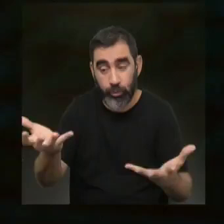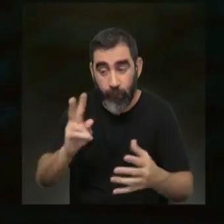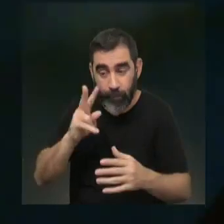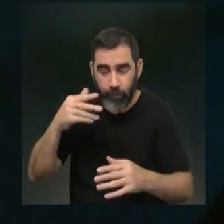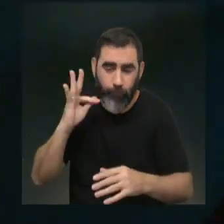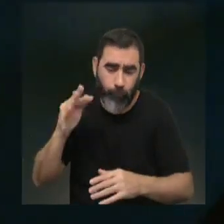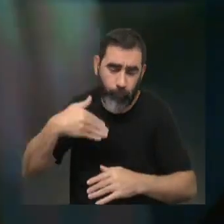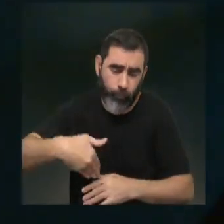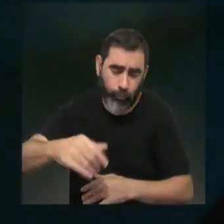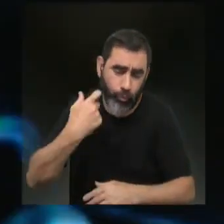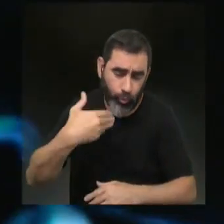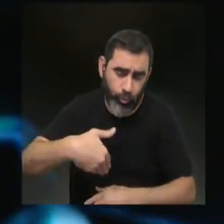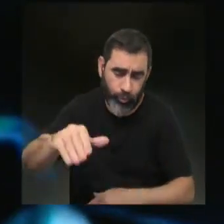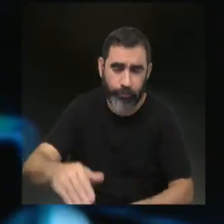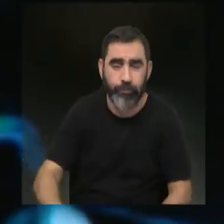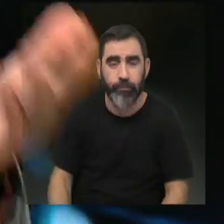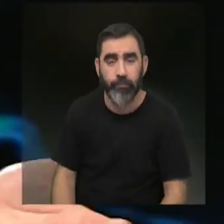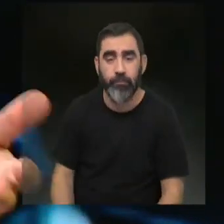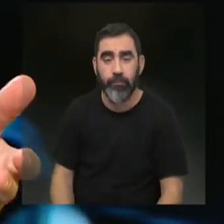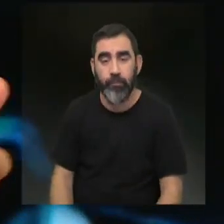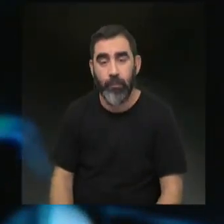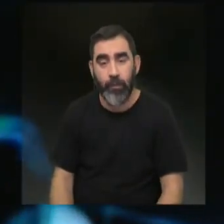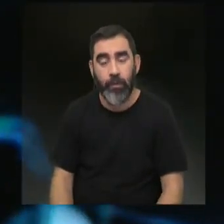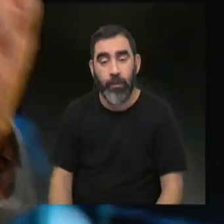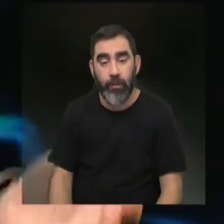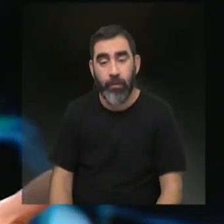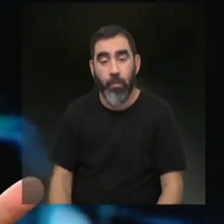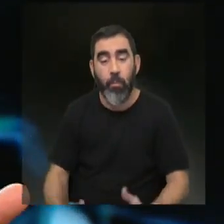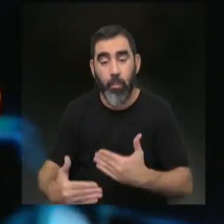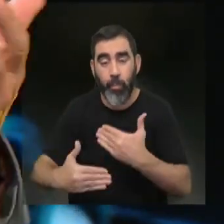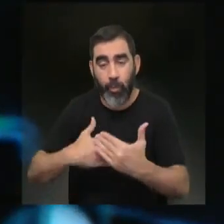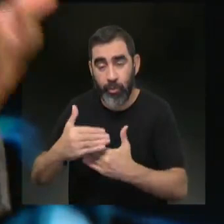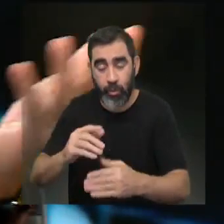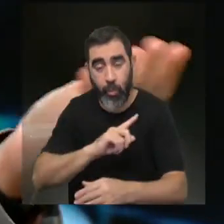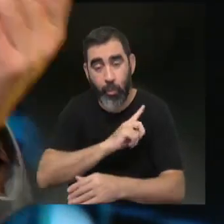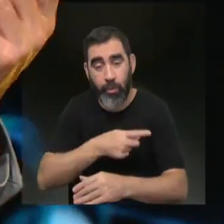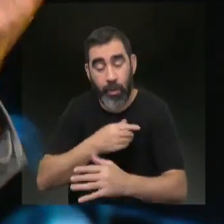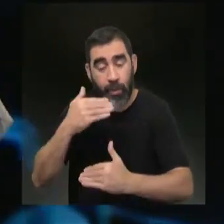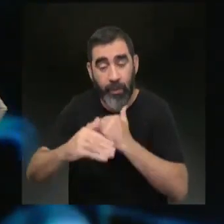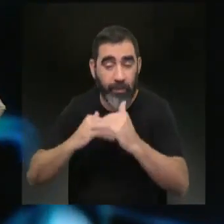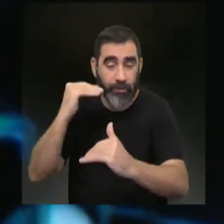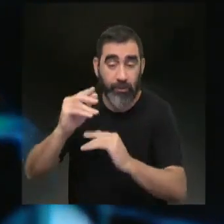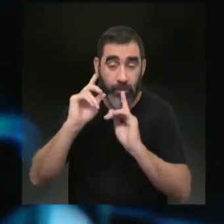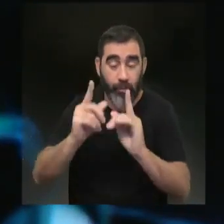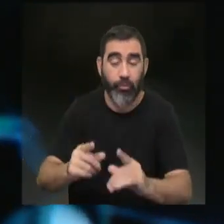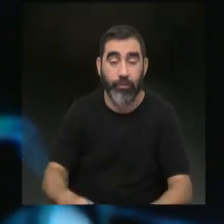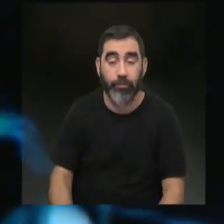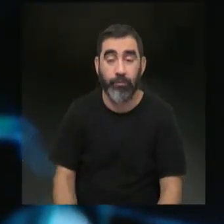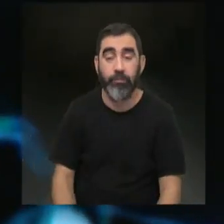vamos a ver en el futuro. Y vamos a ver en crecimiento. Sí, aumenta la capacidad de procesamiento, aumenta la potencia, aumentan los desarrollos como los que trabajan ustedes